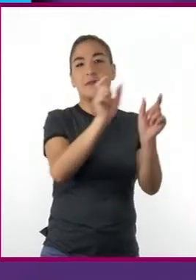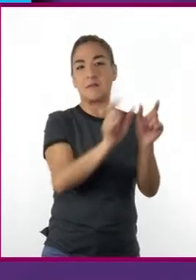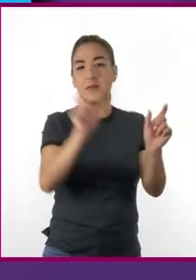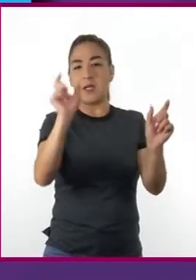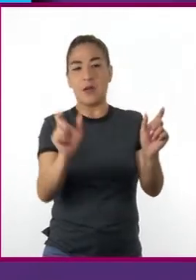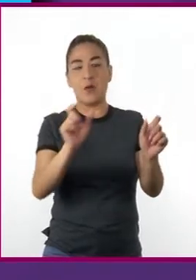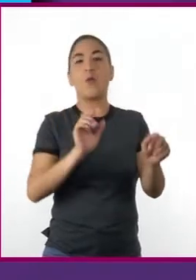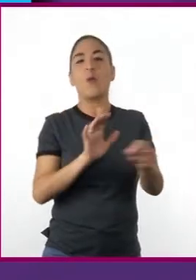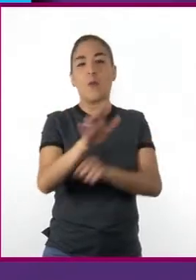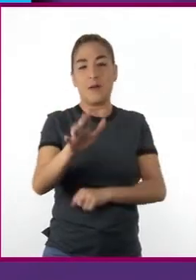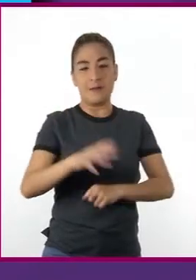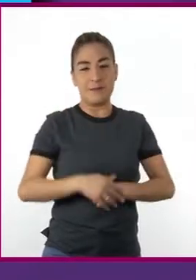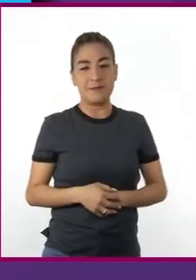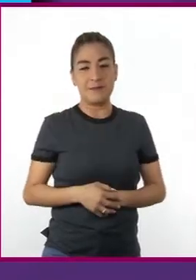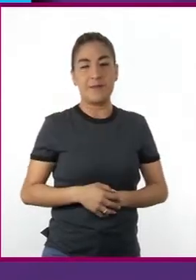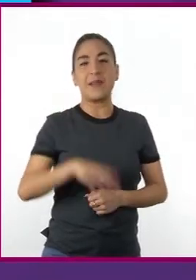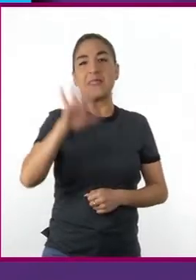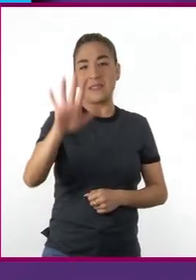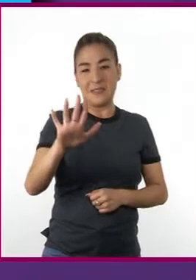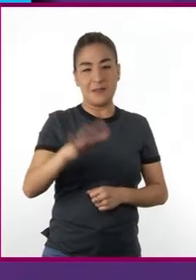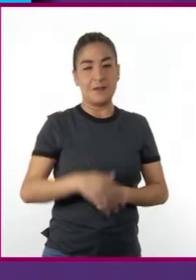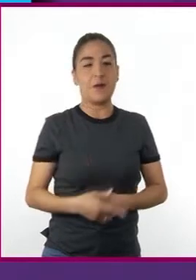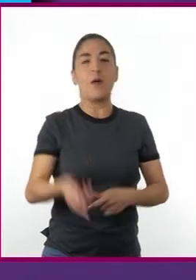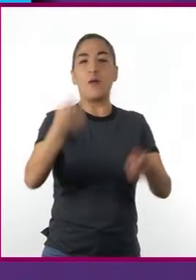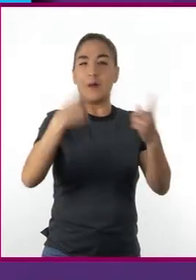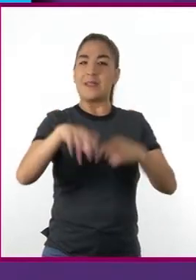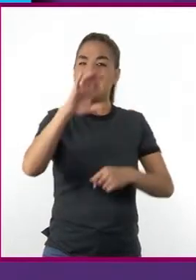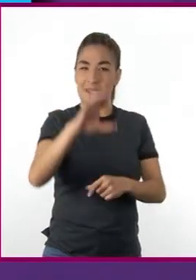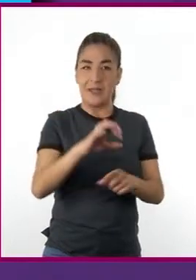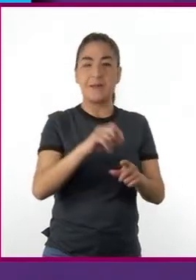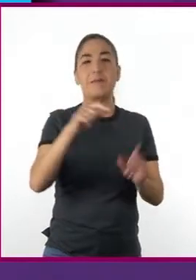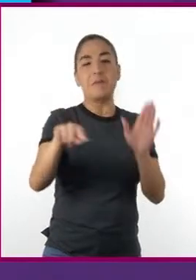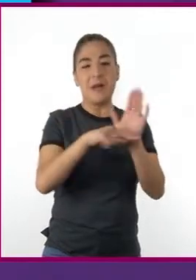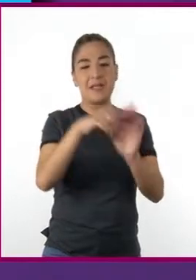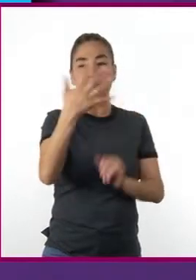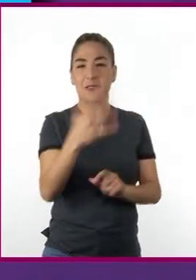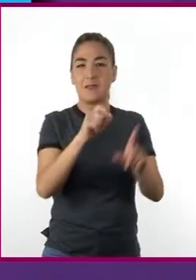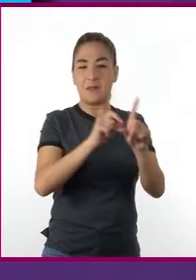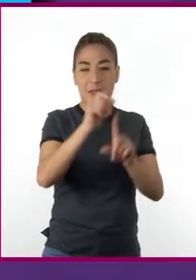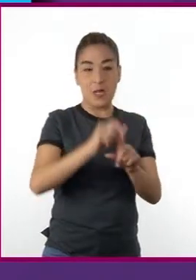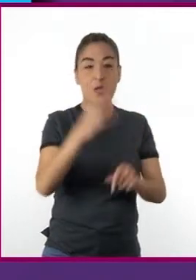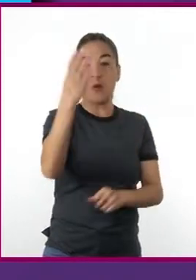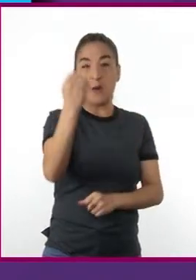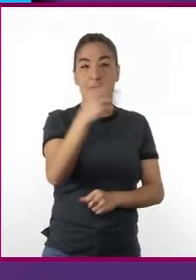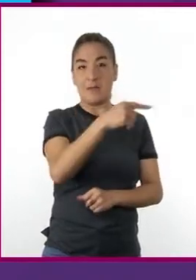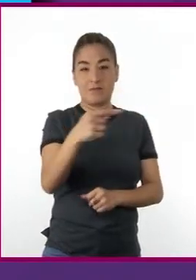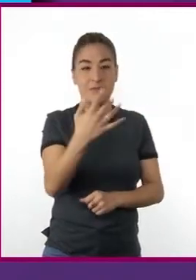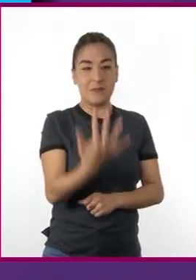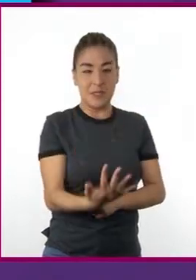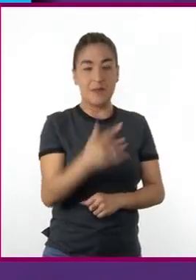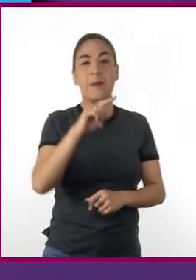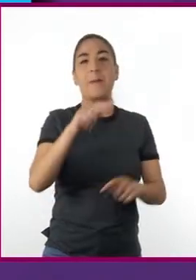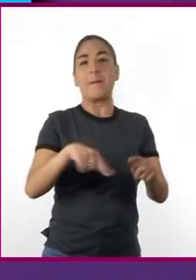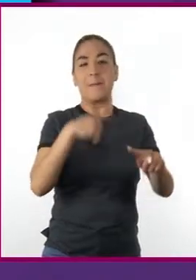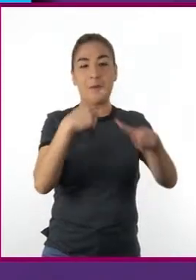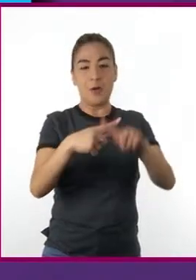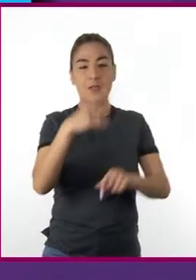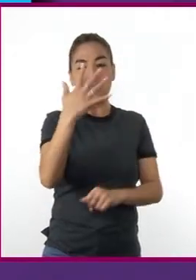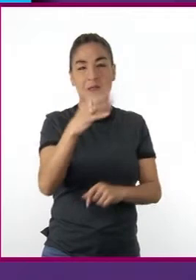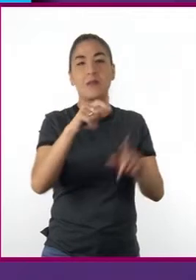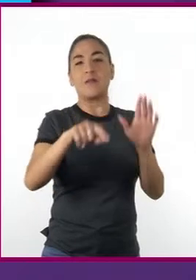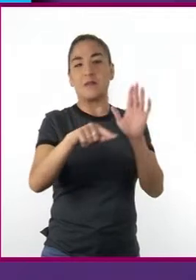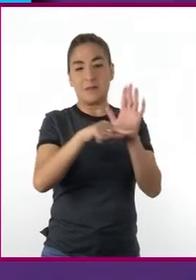Fahrenheit. Con C igual a menos 5 grados, 9 quintos por menos 5 grados más 32